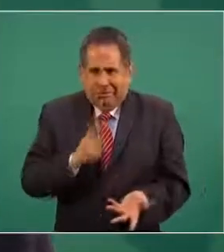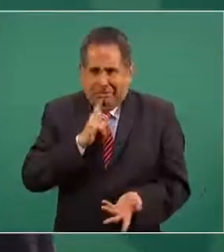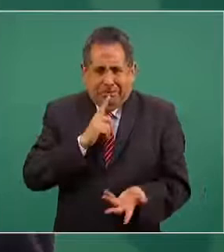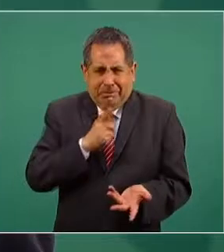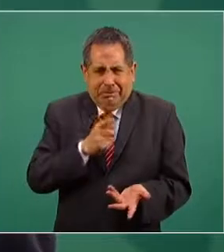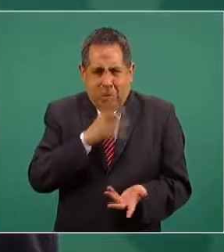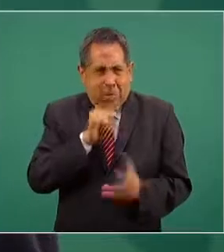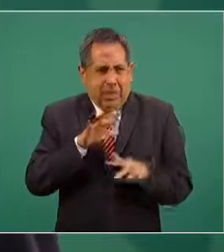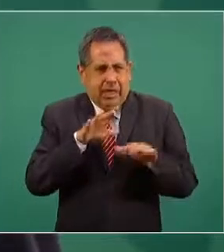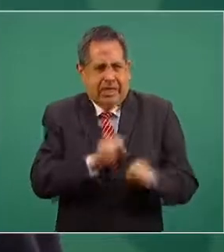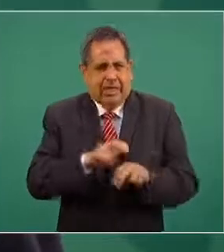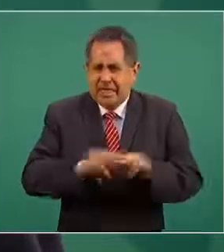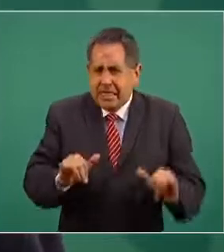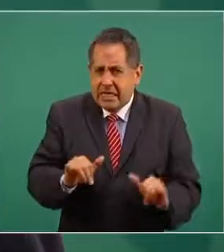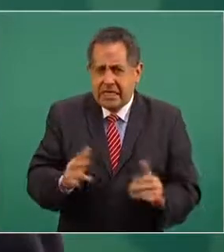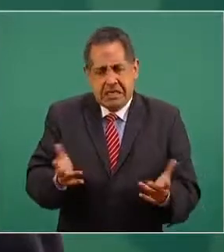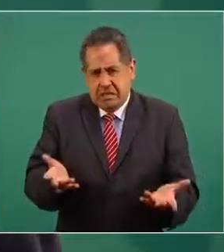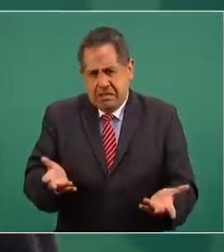Entonces,